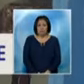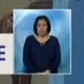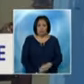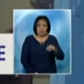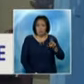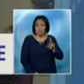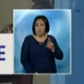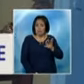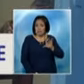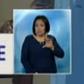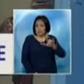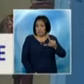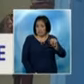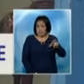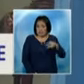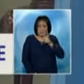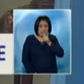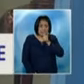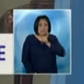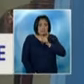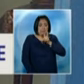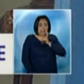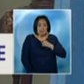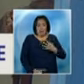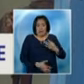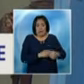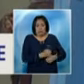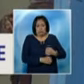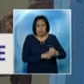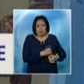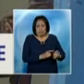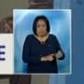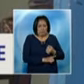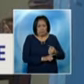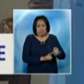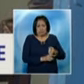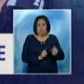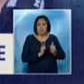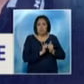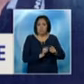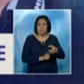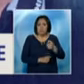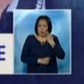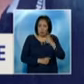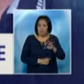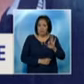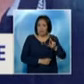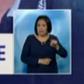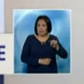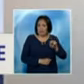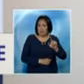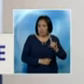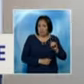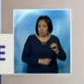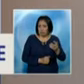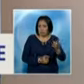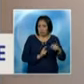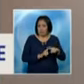Marisela Pizarro Tuanama había soportado tal vez demasiados años de maltrato y dolor junto a Fernando Ruiz, su expareja.